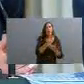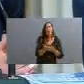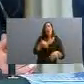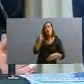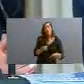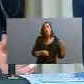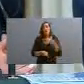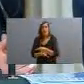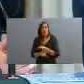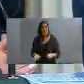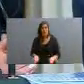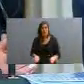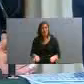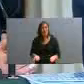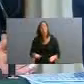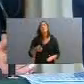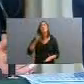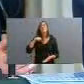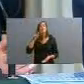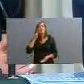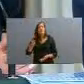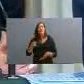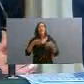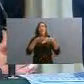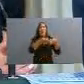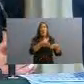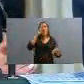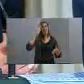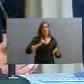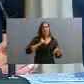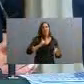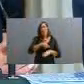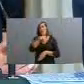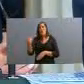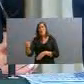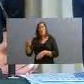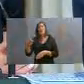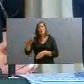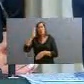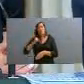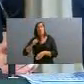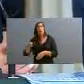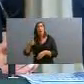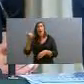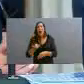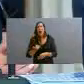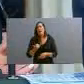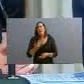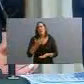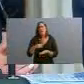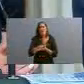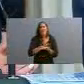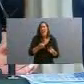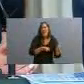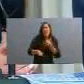de Prefectura Naval Argentina un negocio formidable, del cual hay denuncia ya del Ministerio de Seguridad